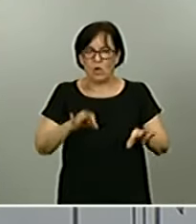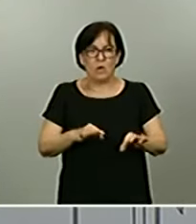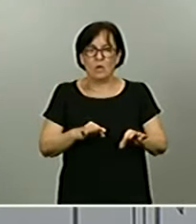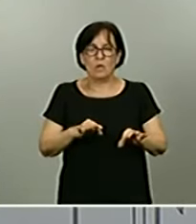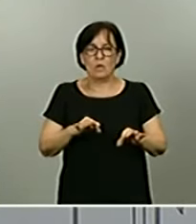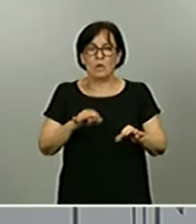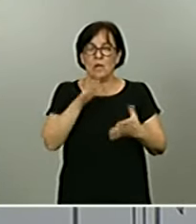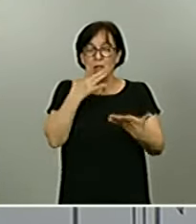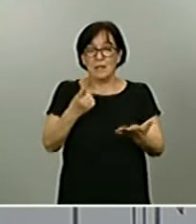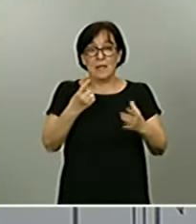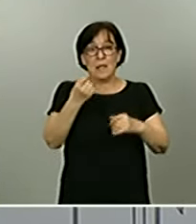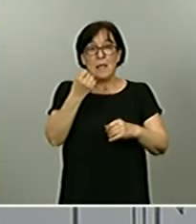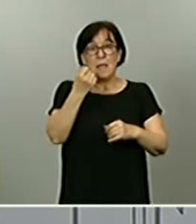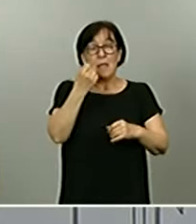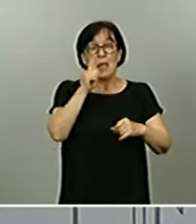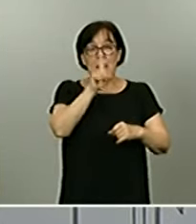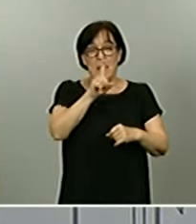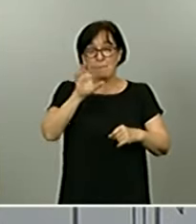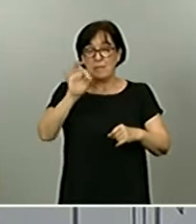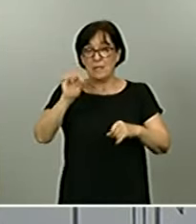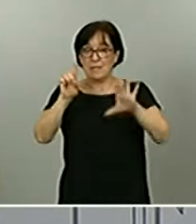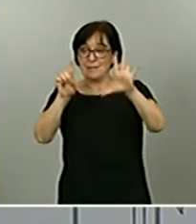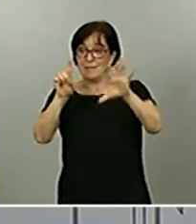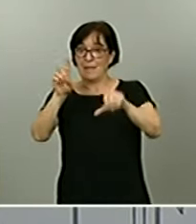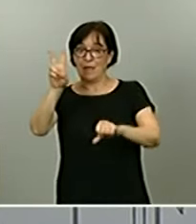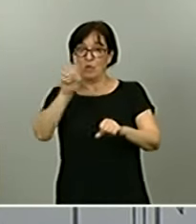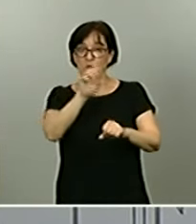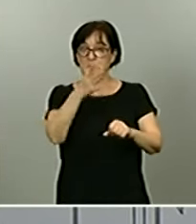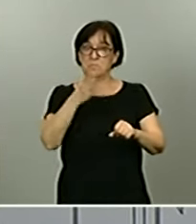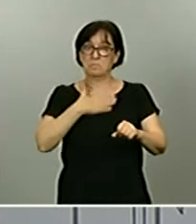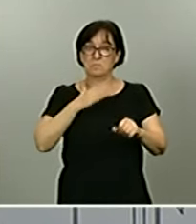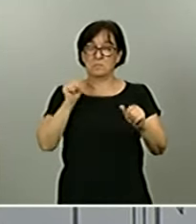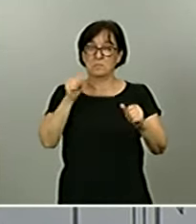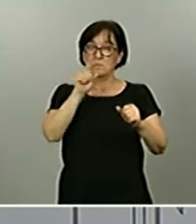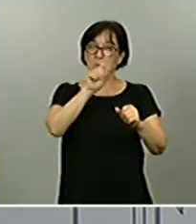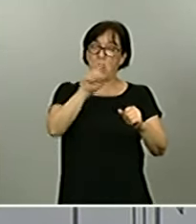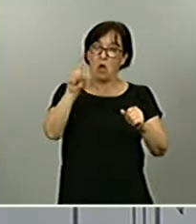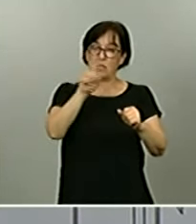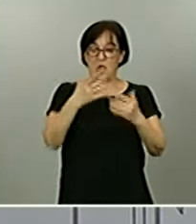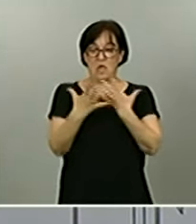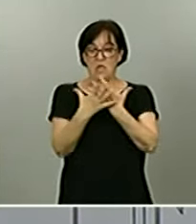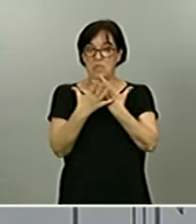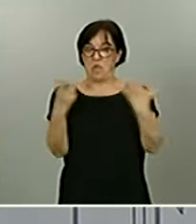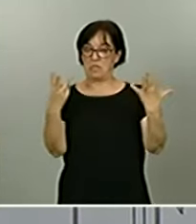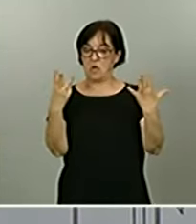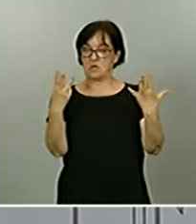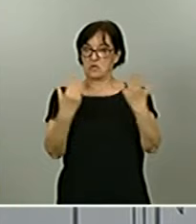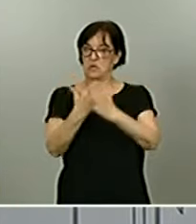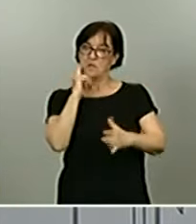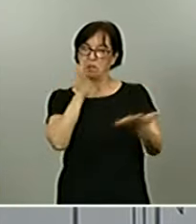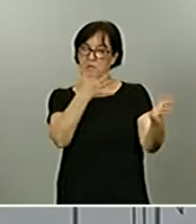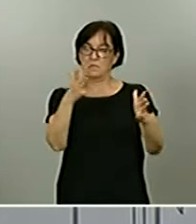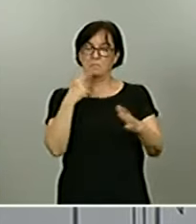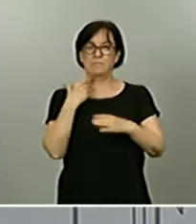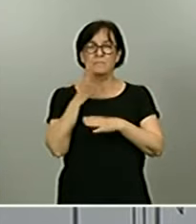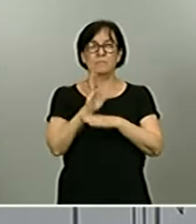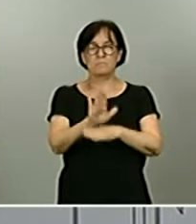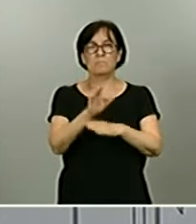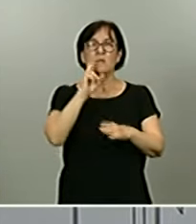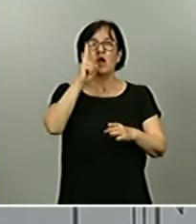1.062, desde el día 11, en aproximadamente 18 días, si no me equivoco, representan un 2% del total